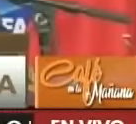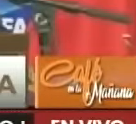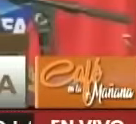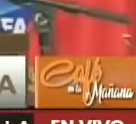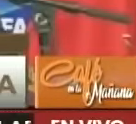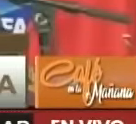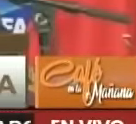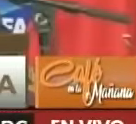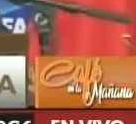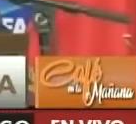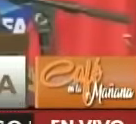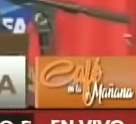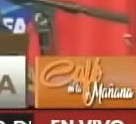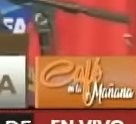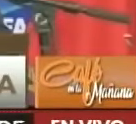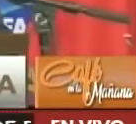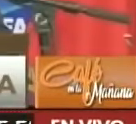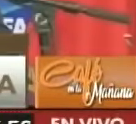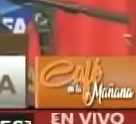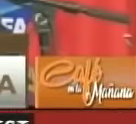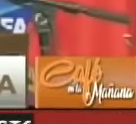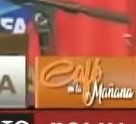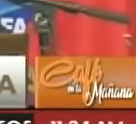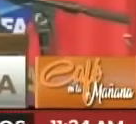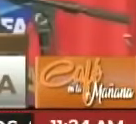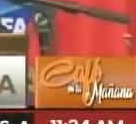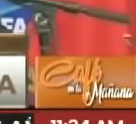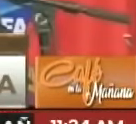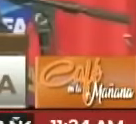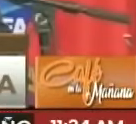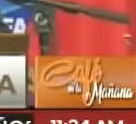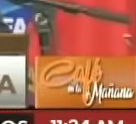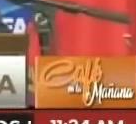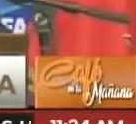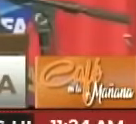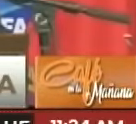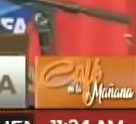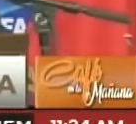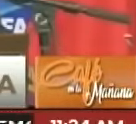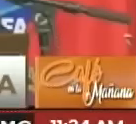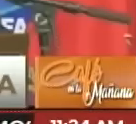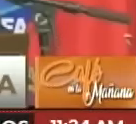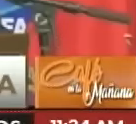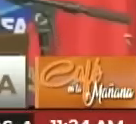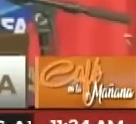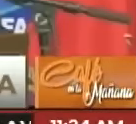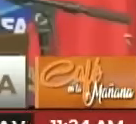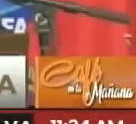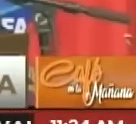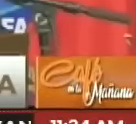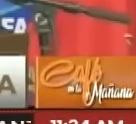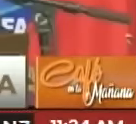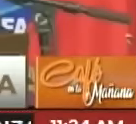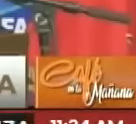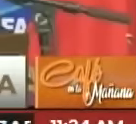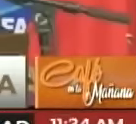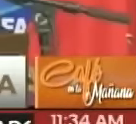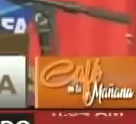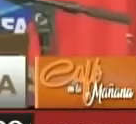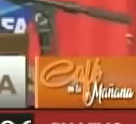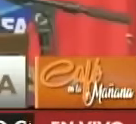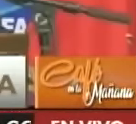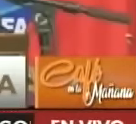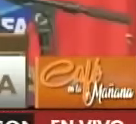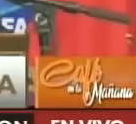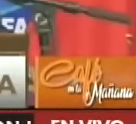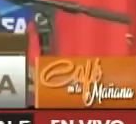de un elector en relación a cualquiera de los rangos de elección popular, sea nacional,